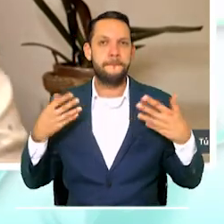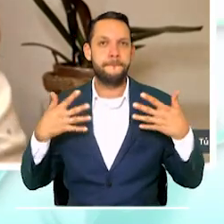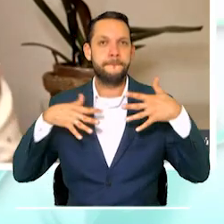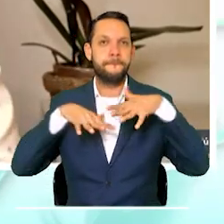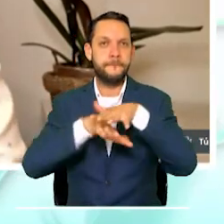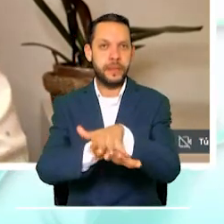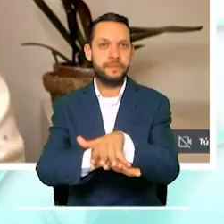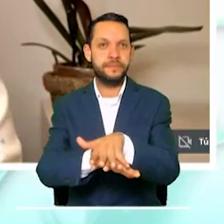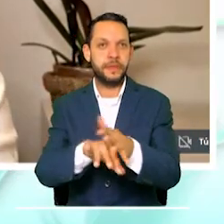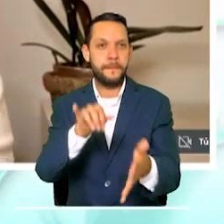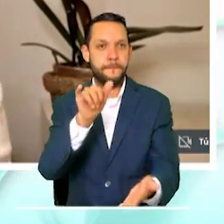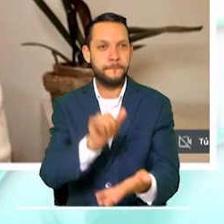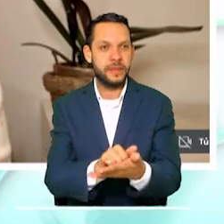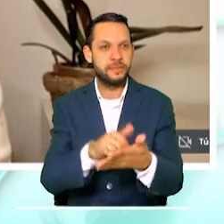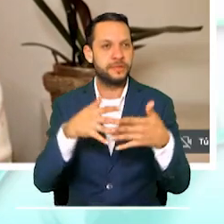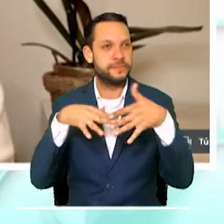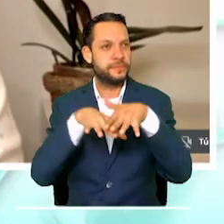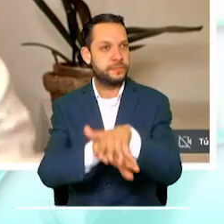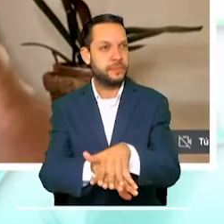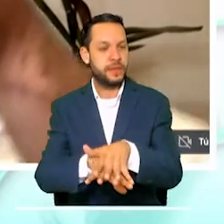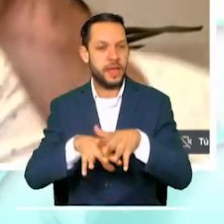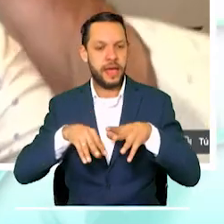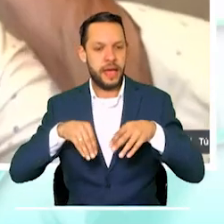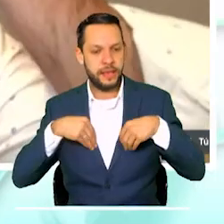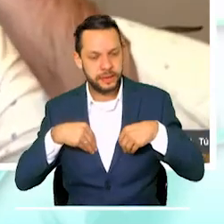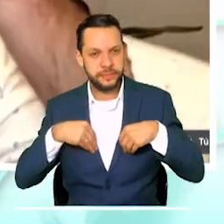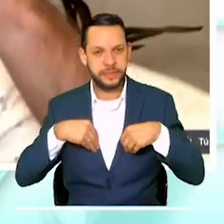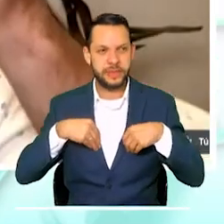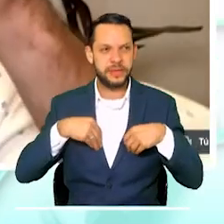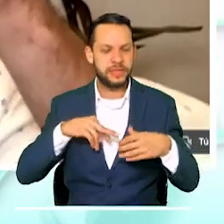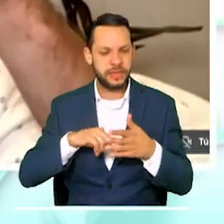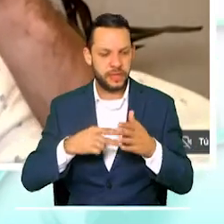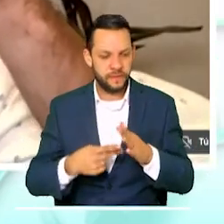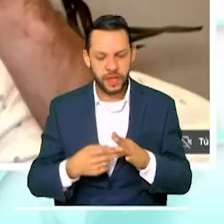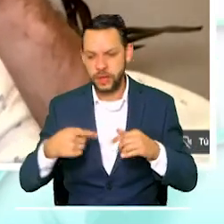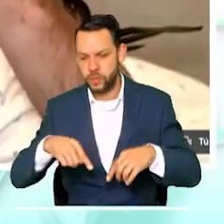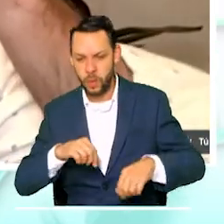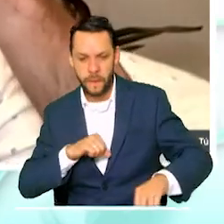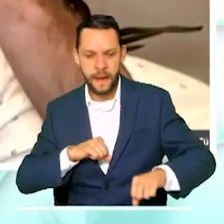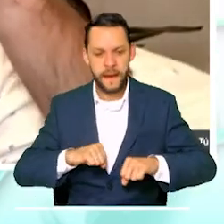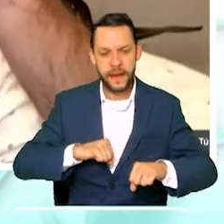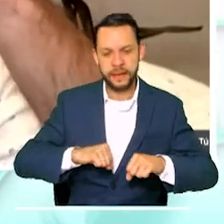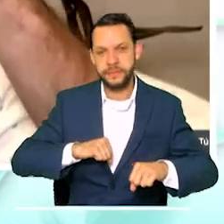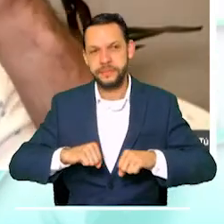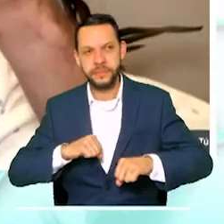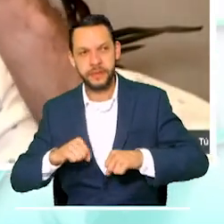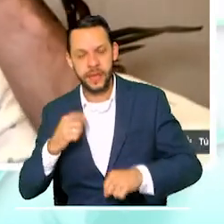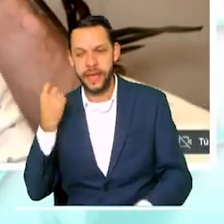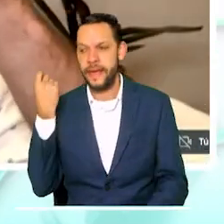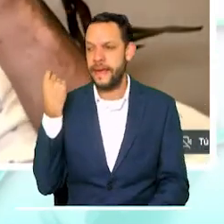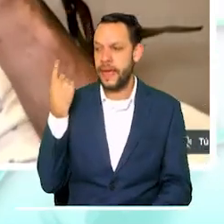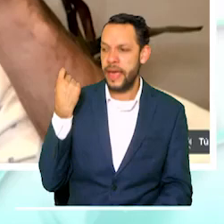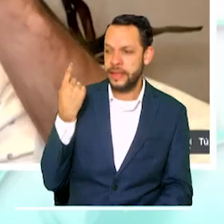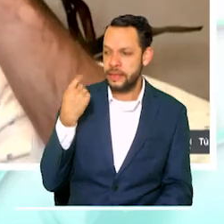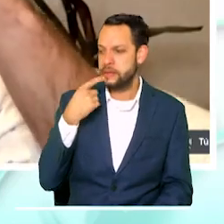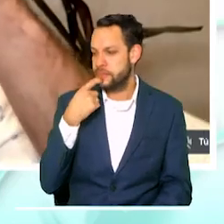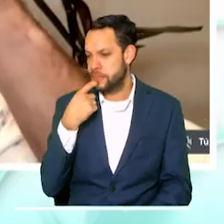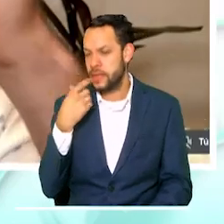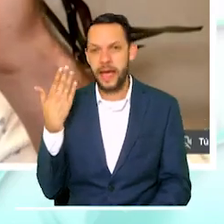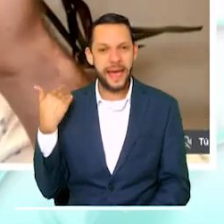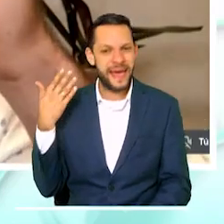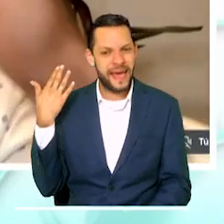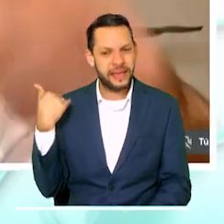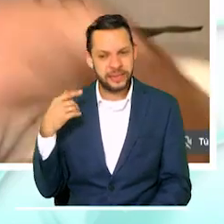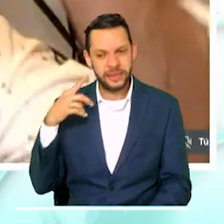La adaptación es acción. Eso que comprendí en el paso anterior, en el paso